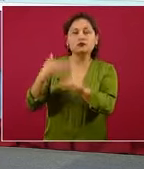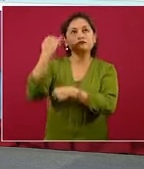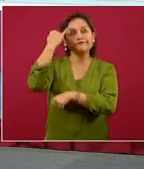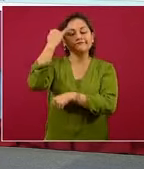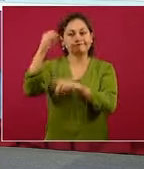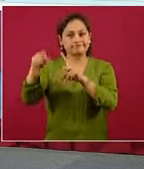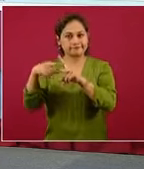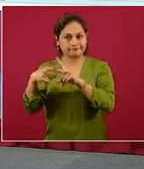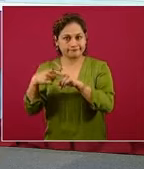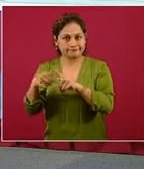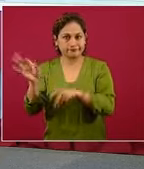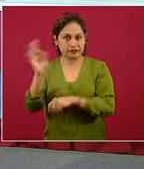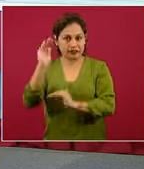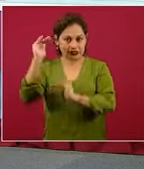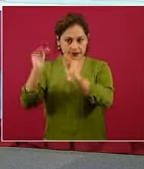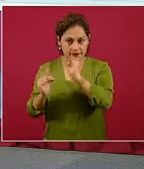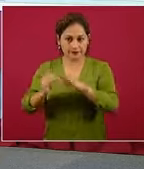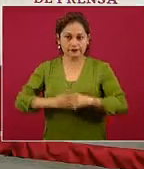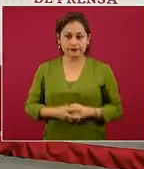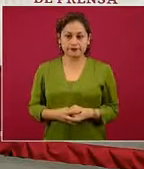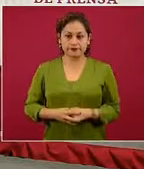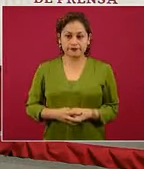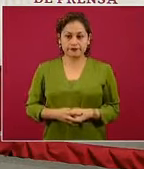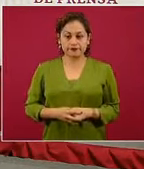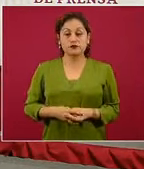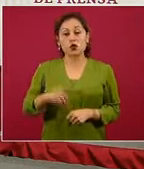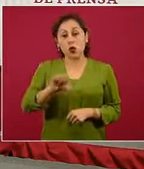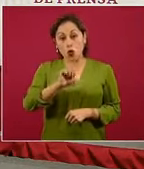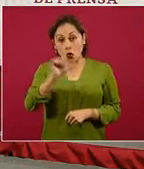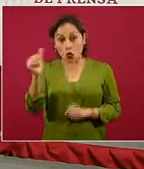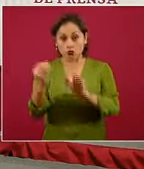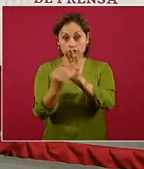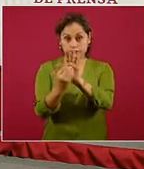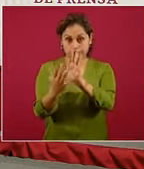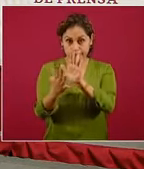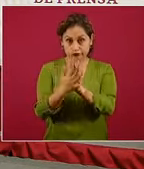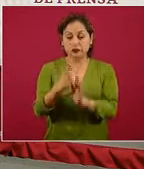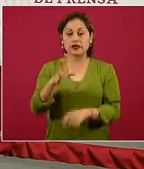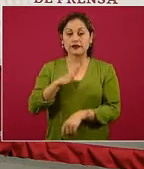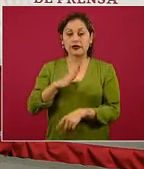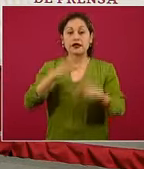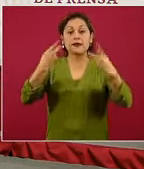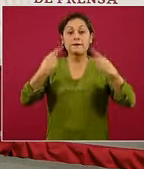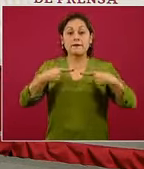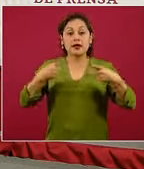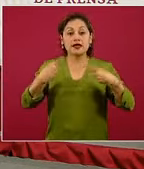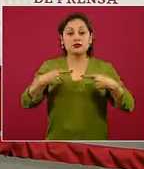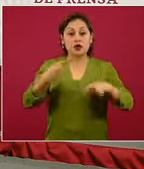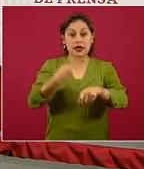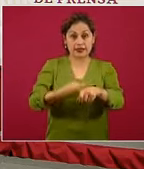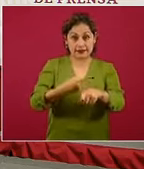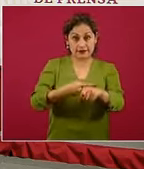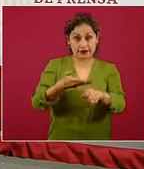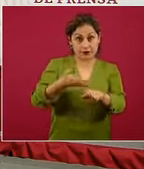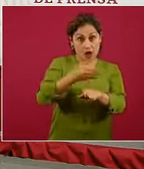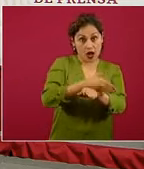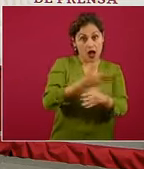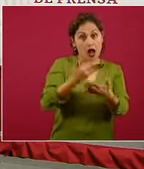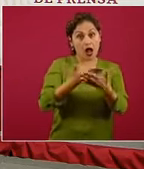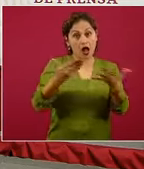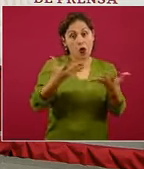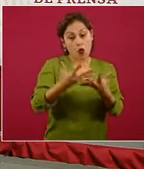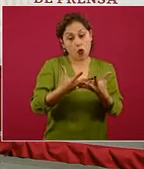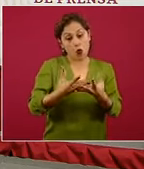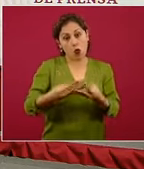También estamos graficando la curva de las personas que se están recuperando, y aquí podemos observar que